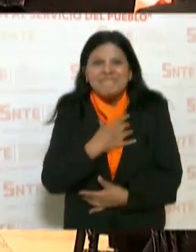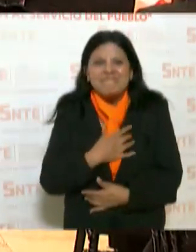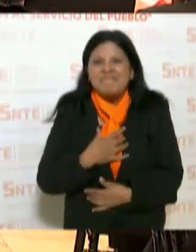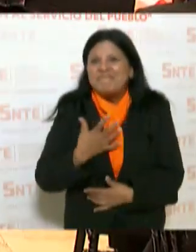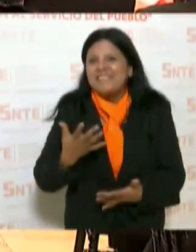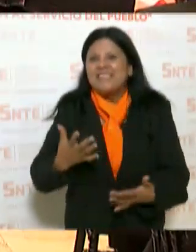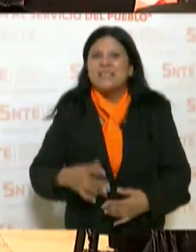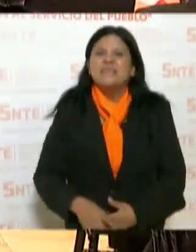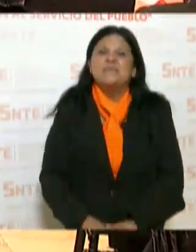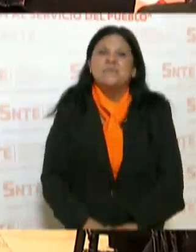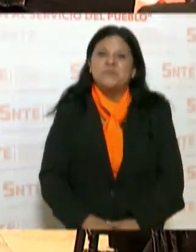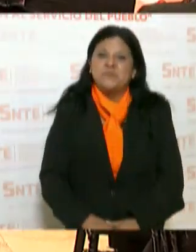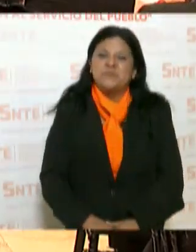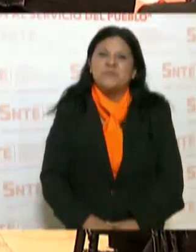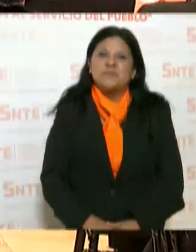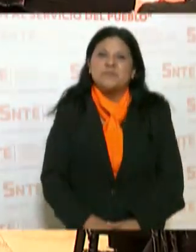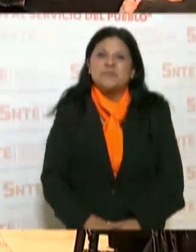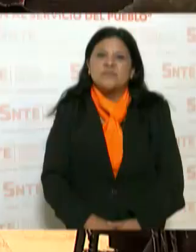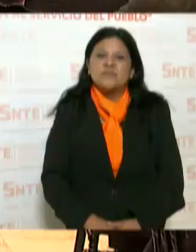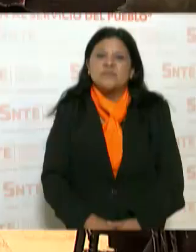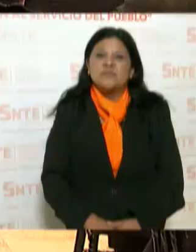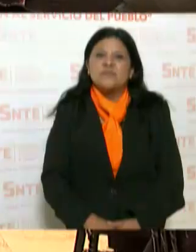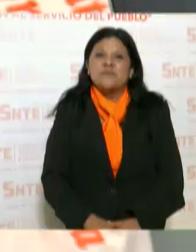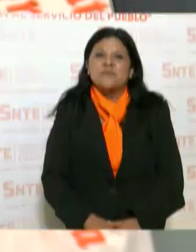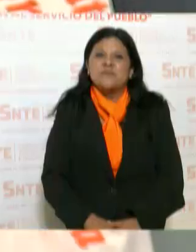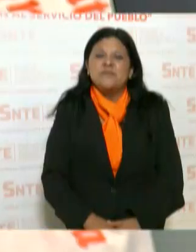Ya termino. Miren,